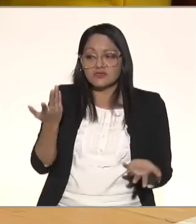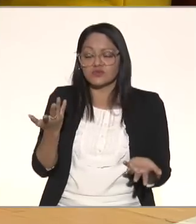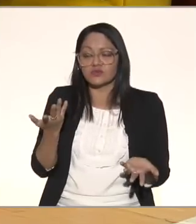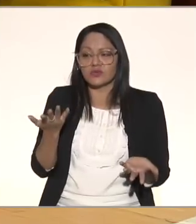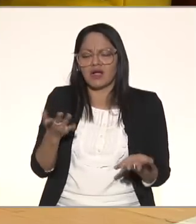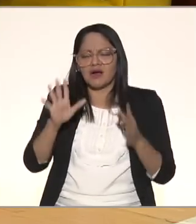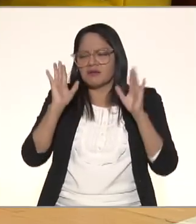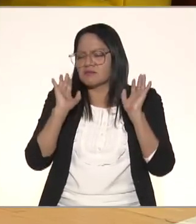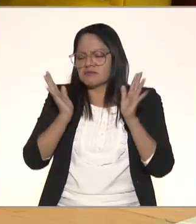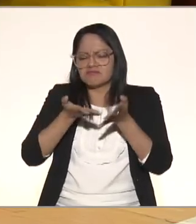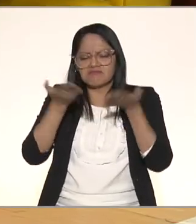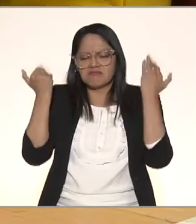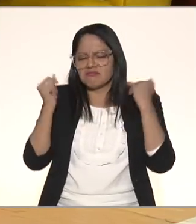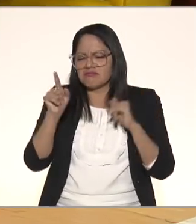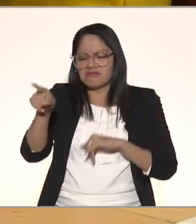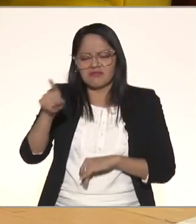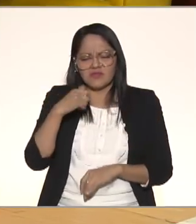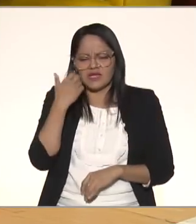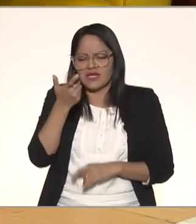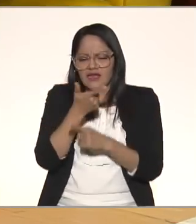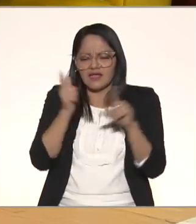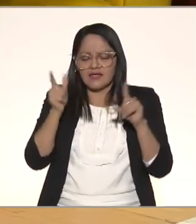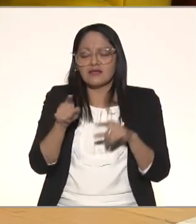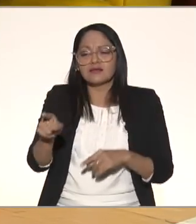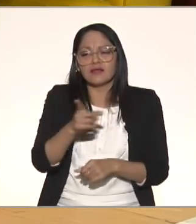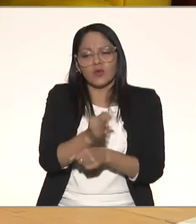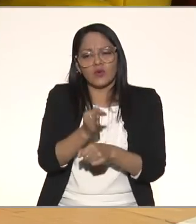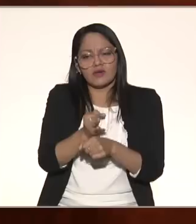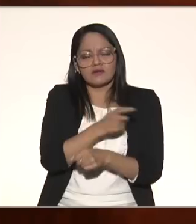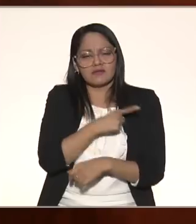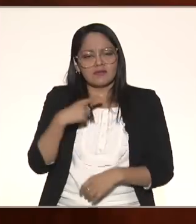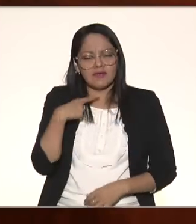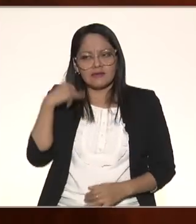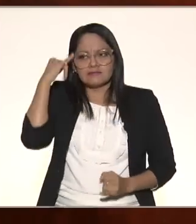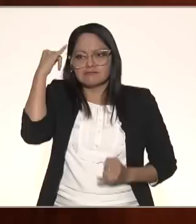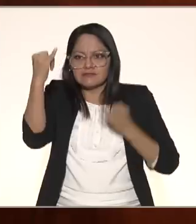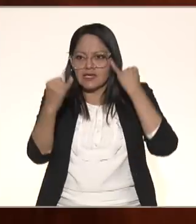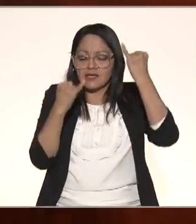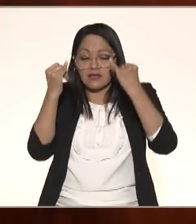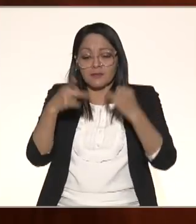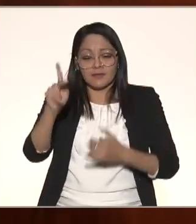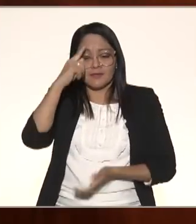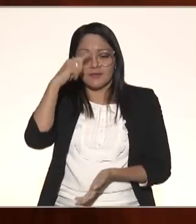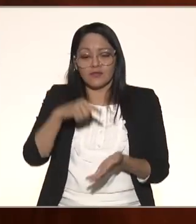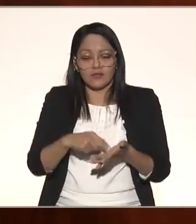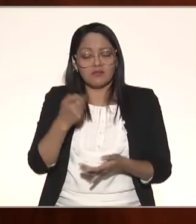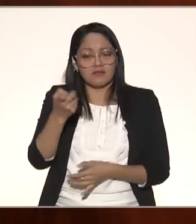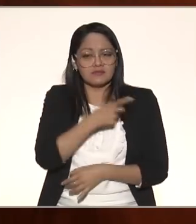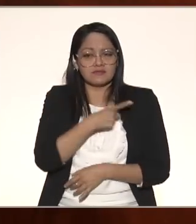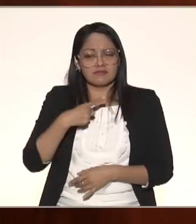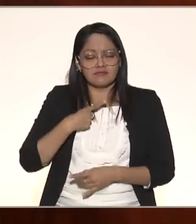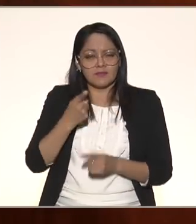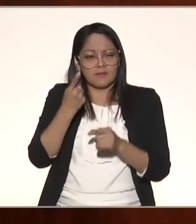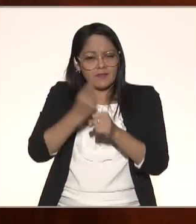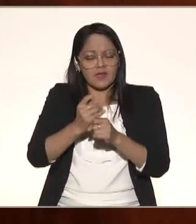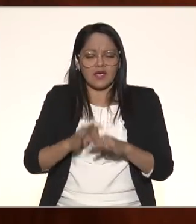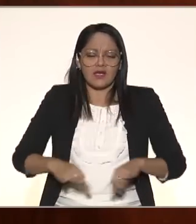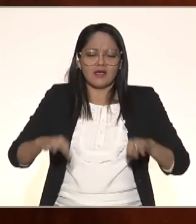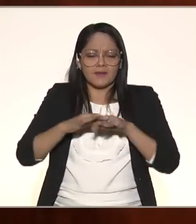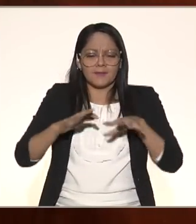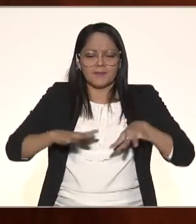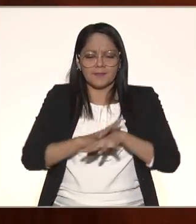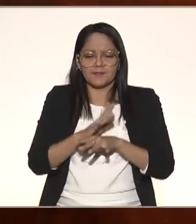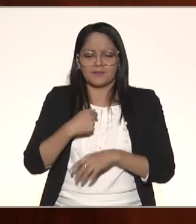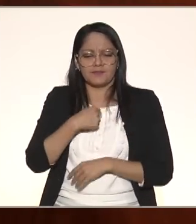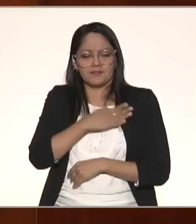juego no sé lo que sea ahora sí que es el momento de ser creativos pero creo que siempre se está reivindicando no puedo